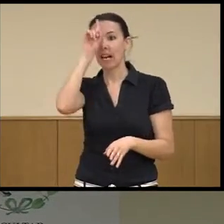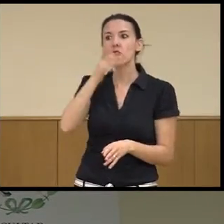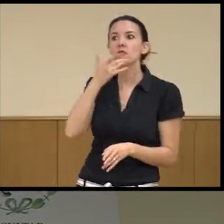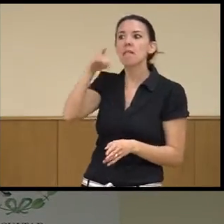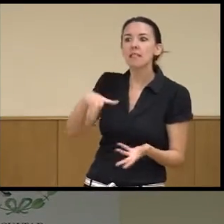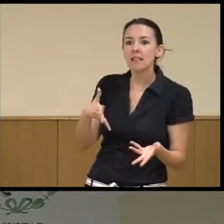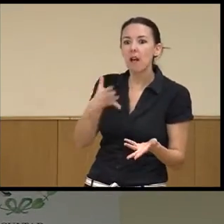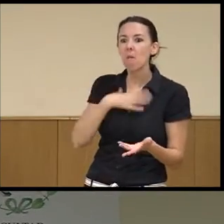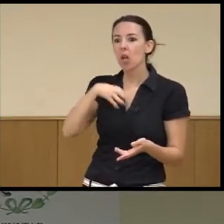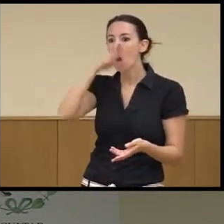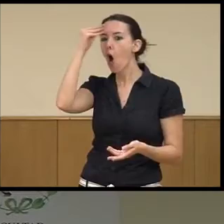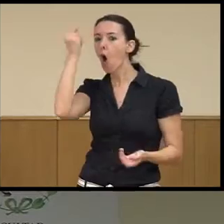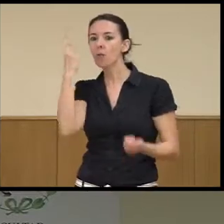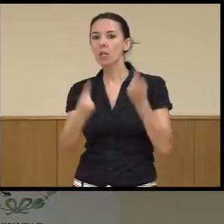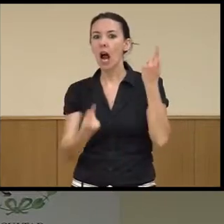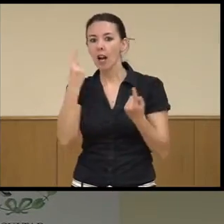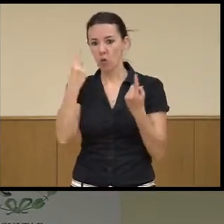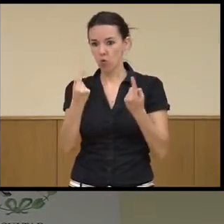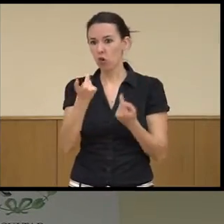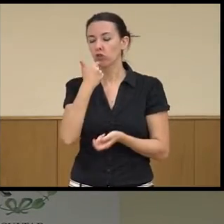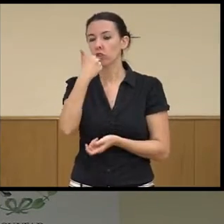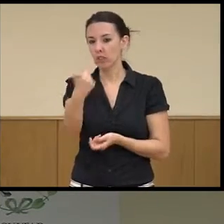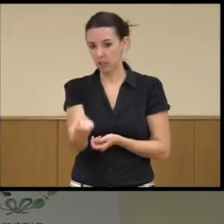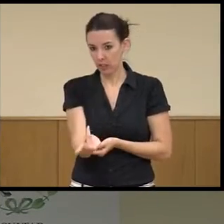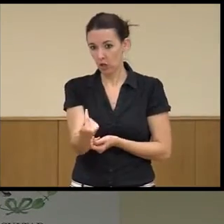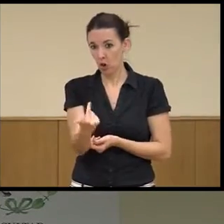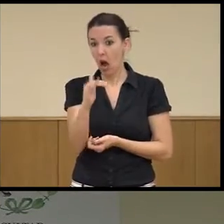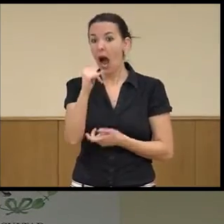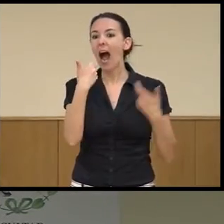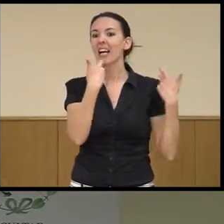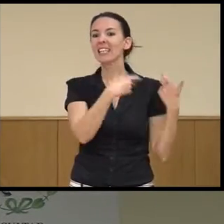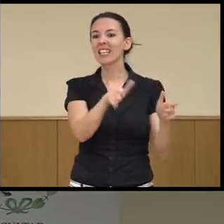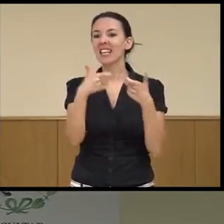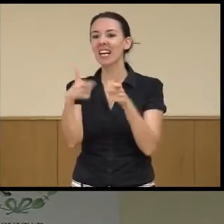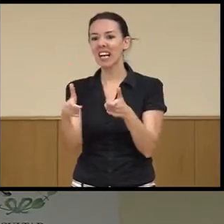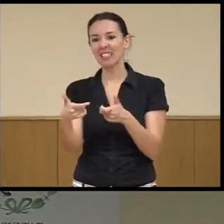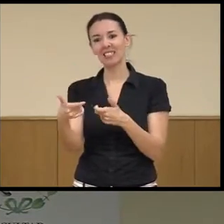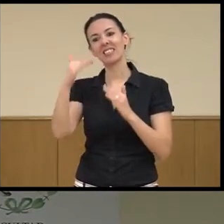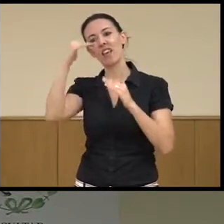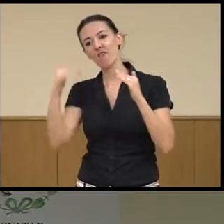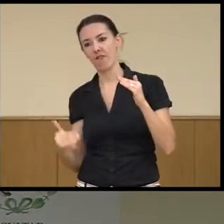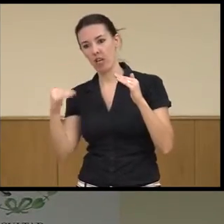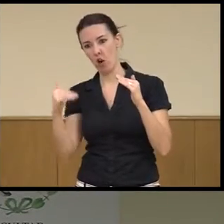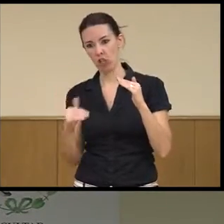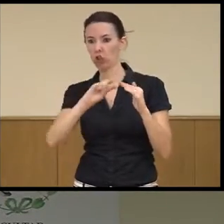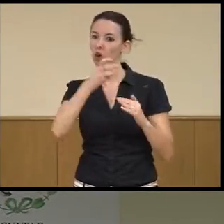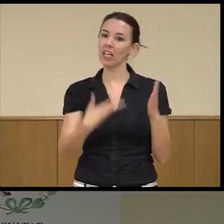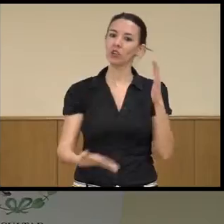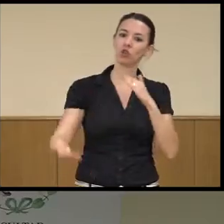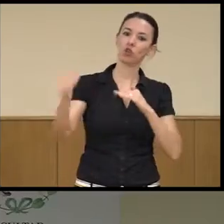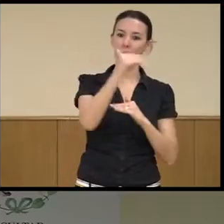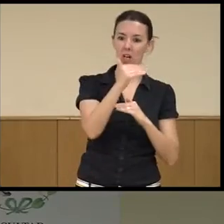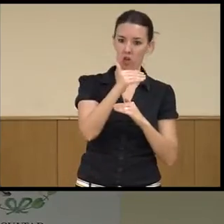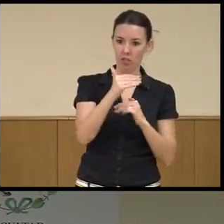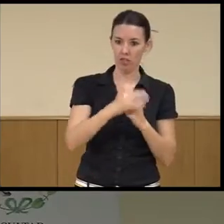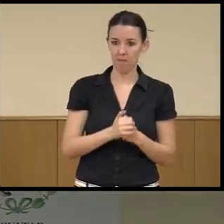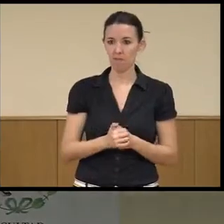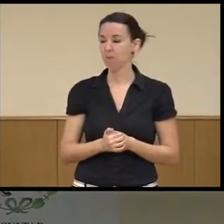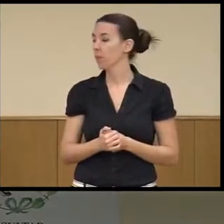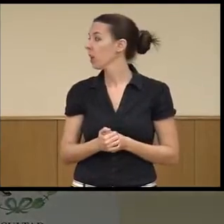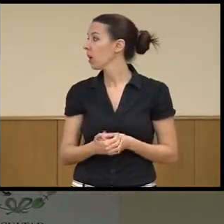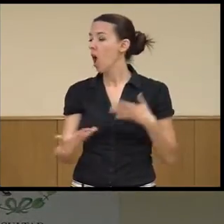hiciera olvidar a algunos, cito textualmente, que había clases inferiores a otras. La guerra era